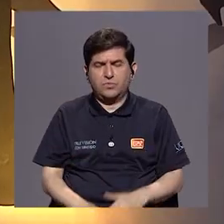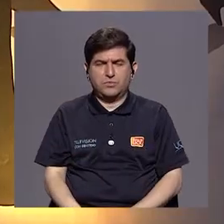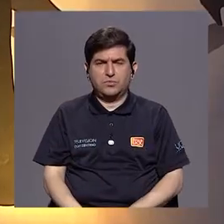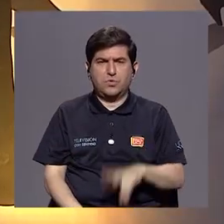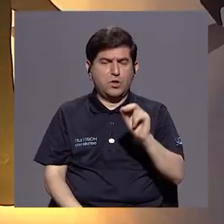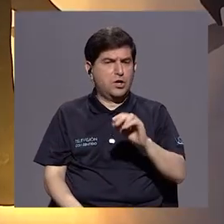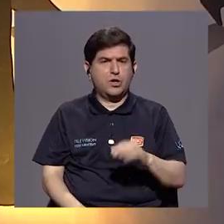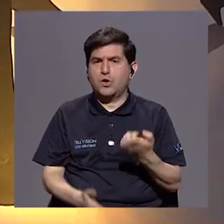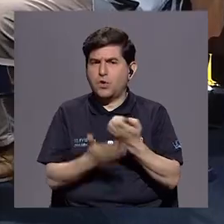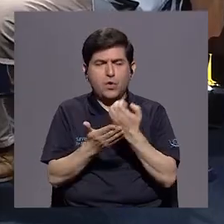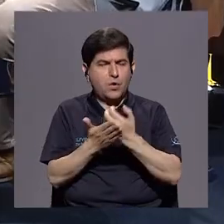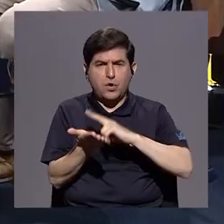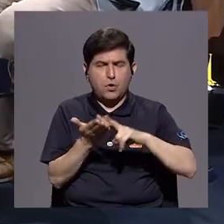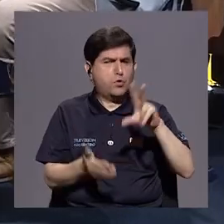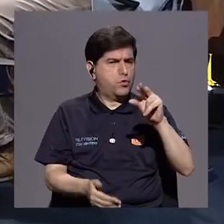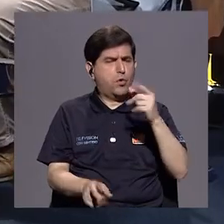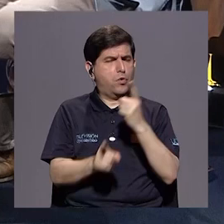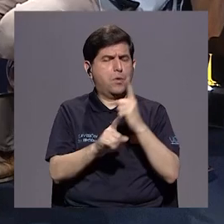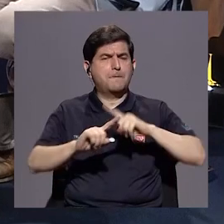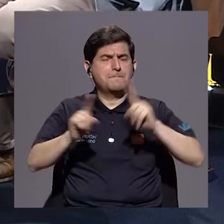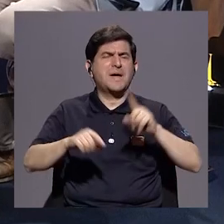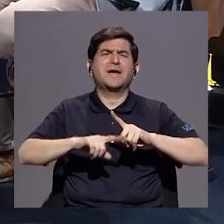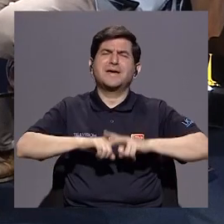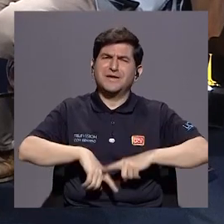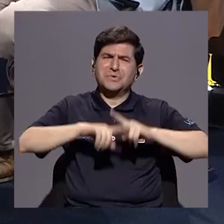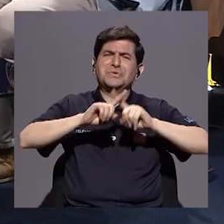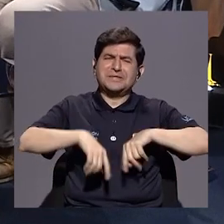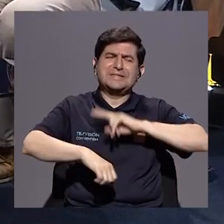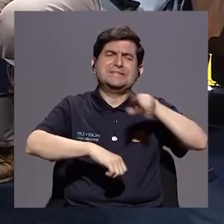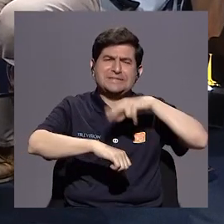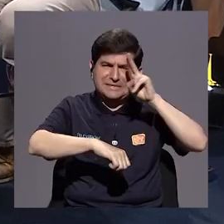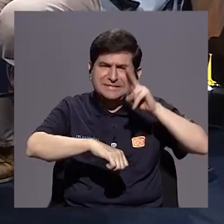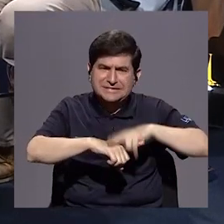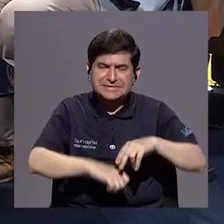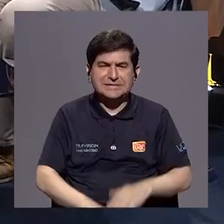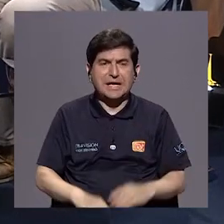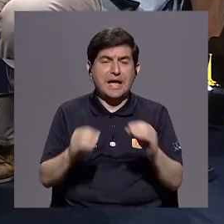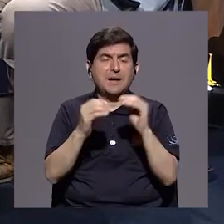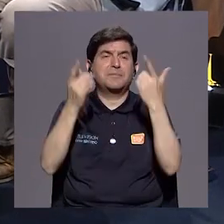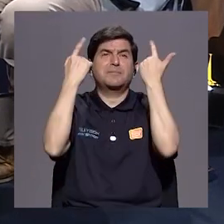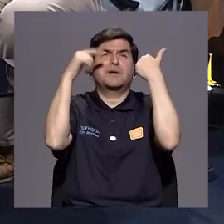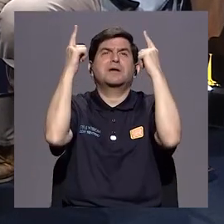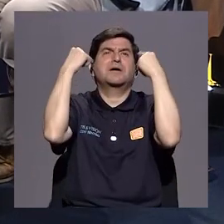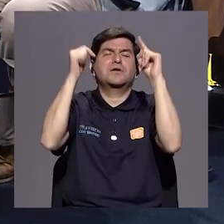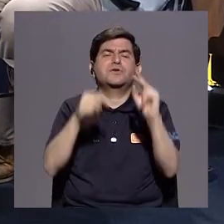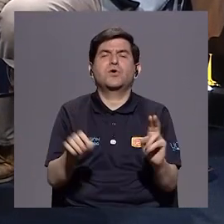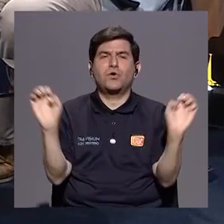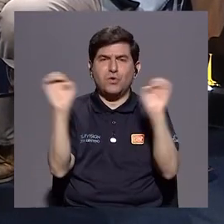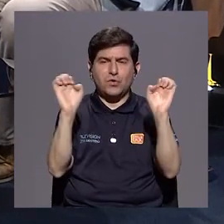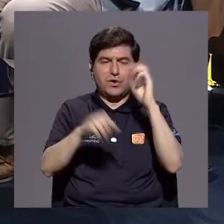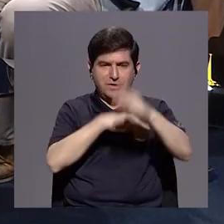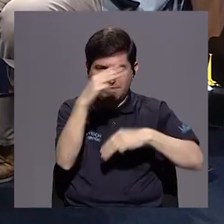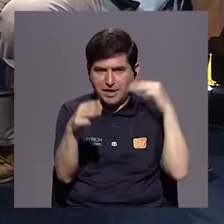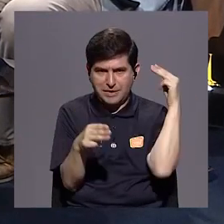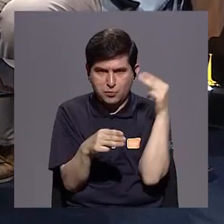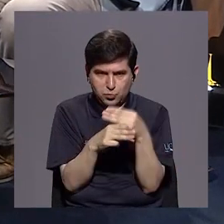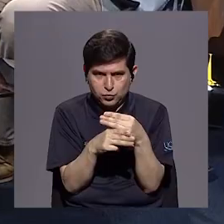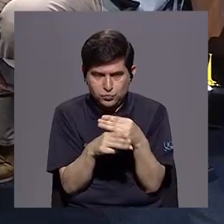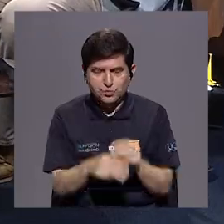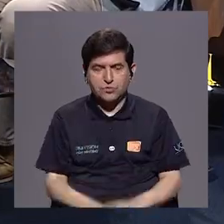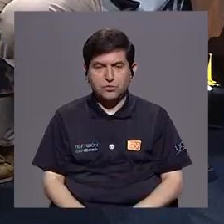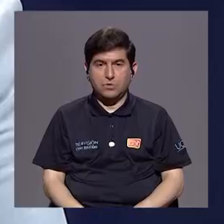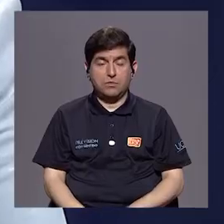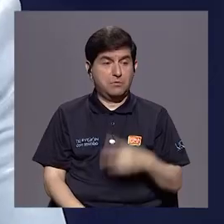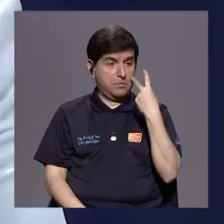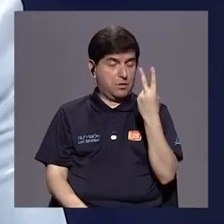no es por la economía verde pero hay una tendencia natural a la mayor eficiencia energética en el mundo en el mundo